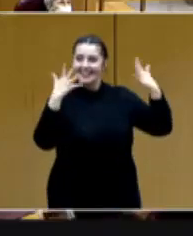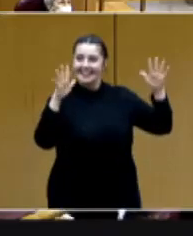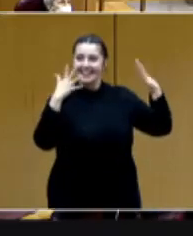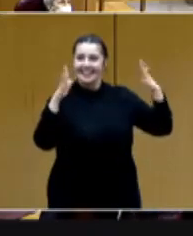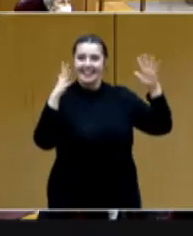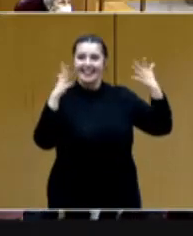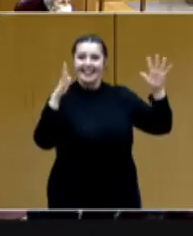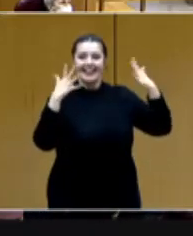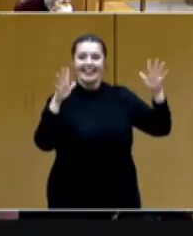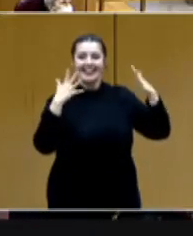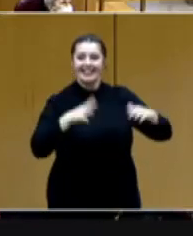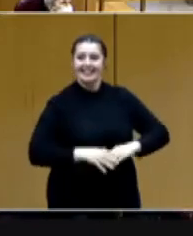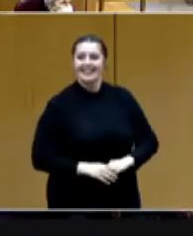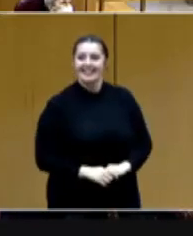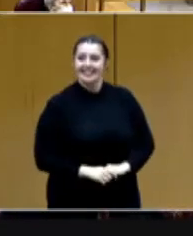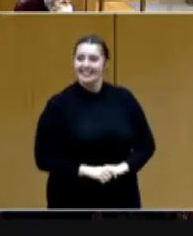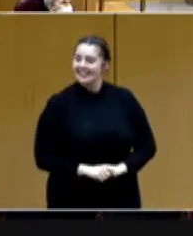con una fiesta